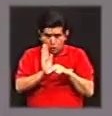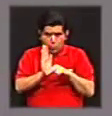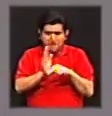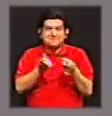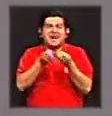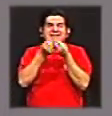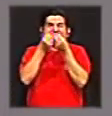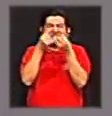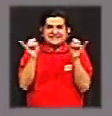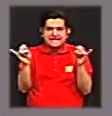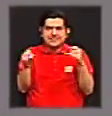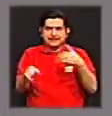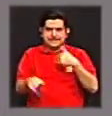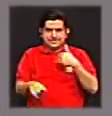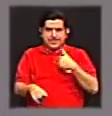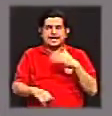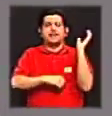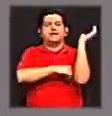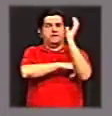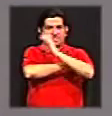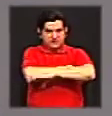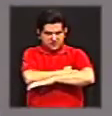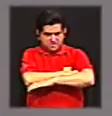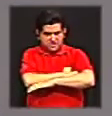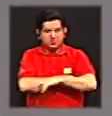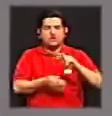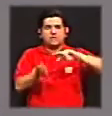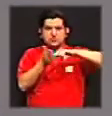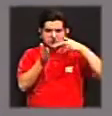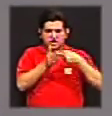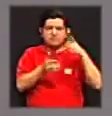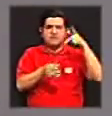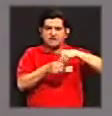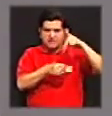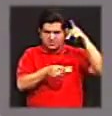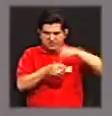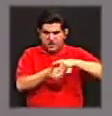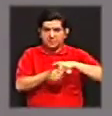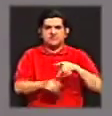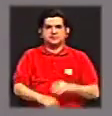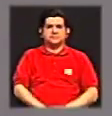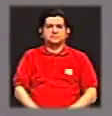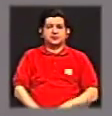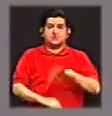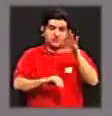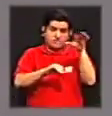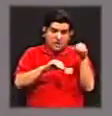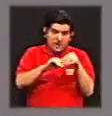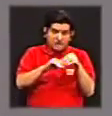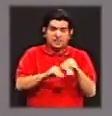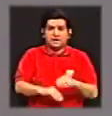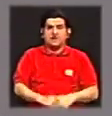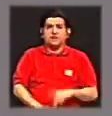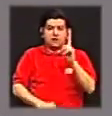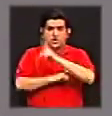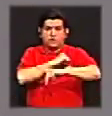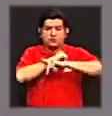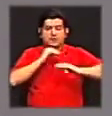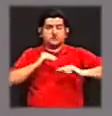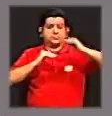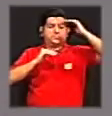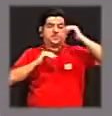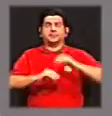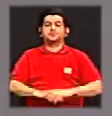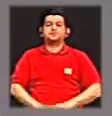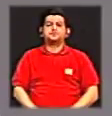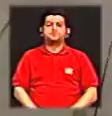que exista una sanción, incide en que la participación agregada, el nivel de participación en un país sea mayor.